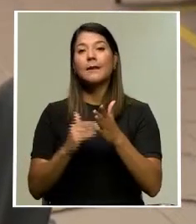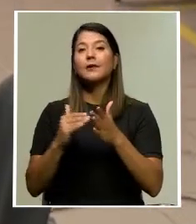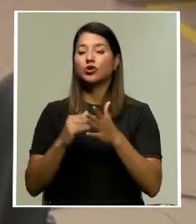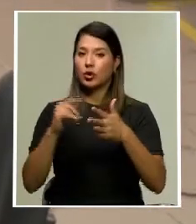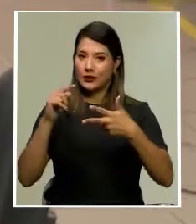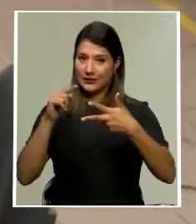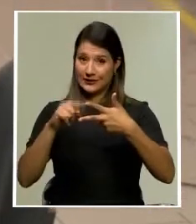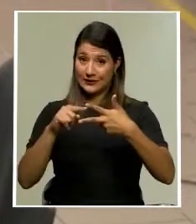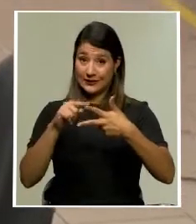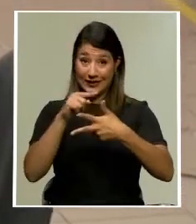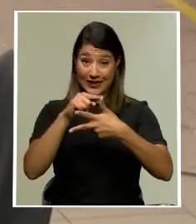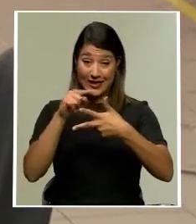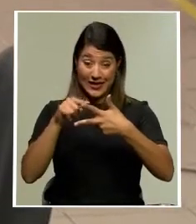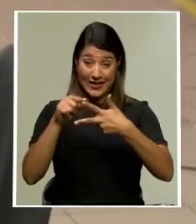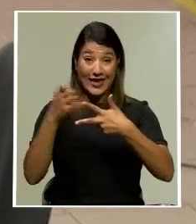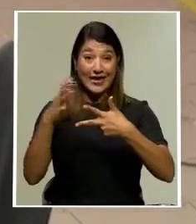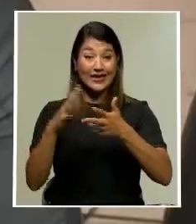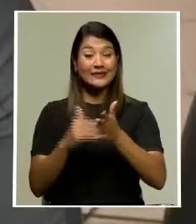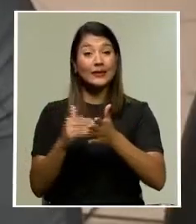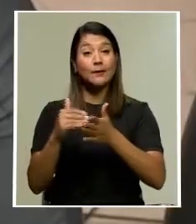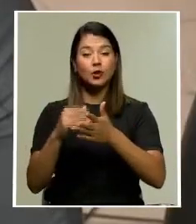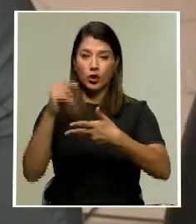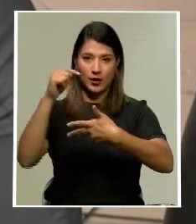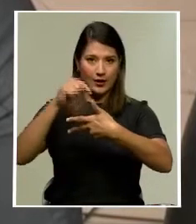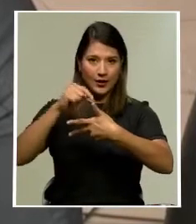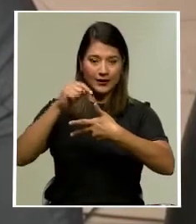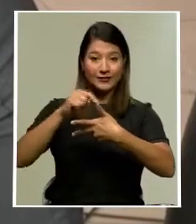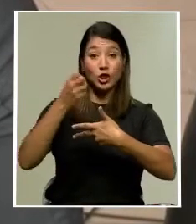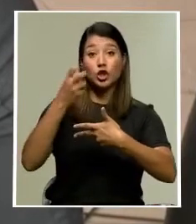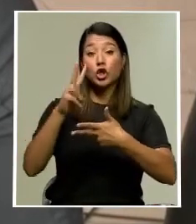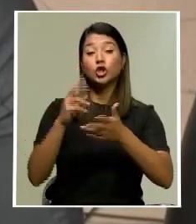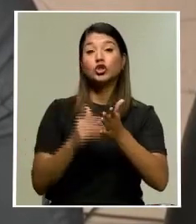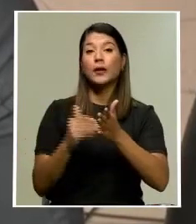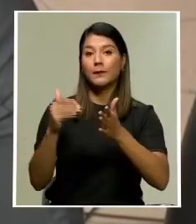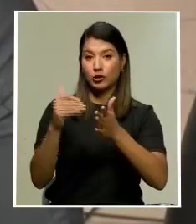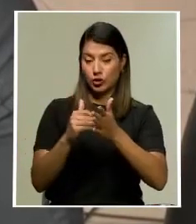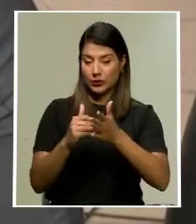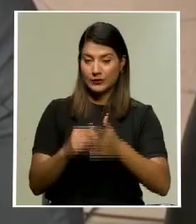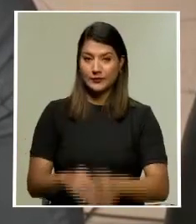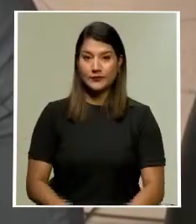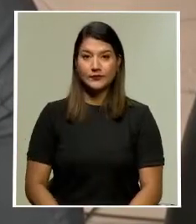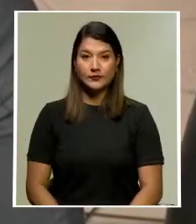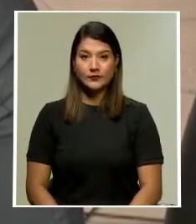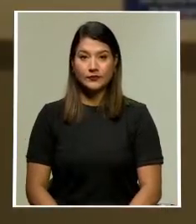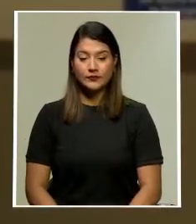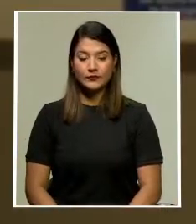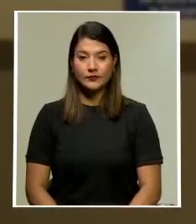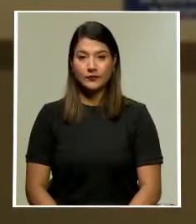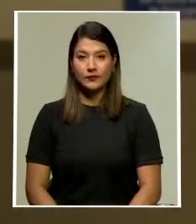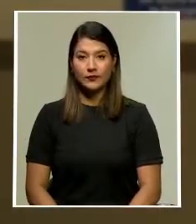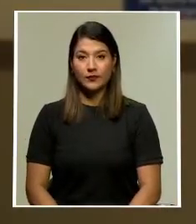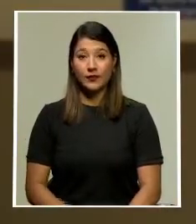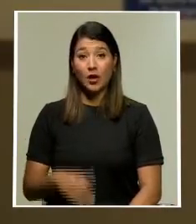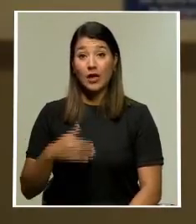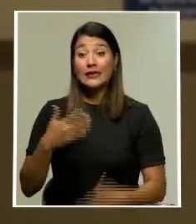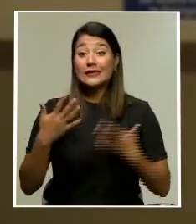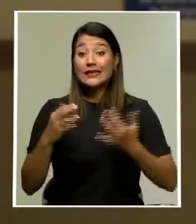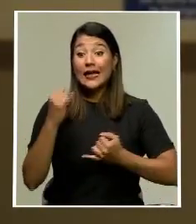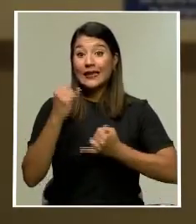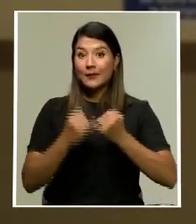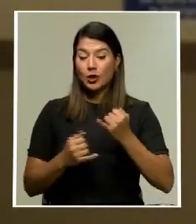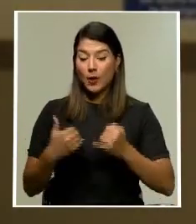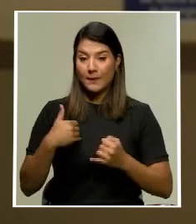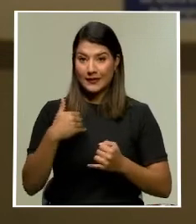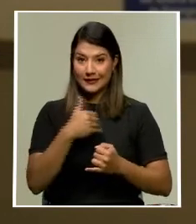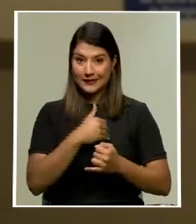Celso Gamboa 15 millones, mientras que Johnny Araya 12 millones de colones. Bien, una vez que finalizó el Ministerio